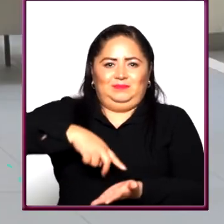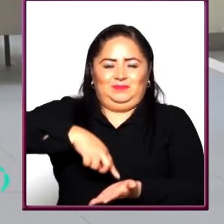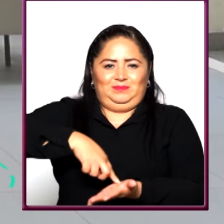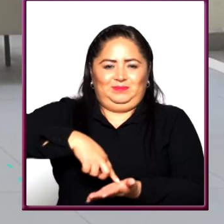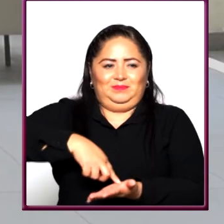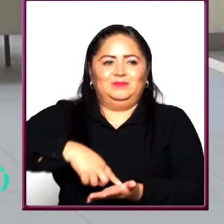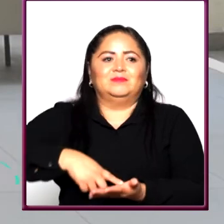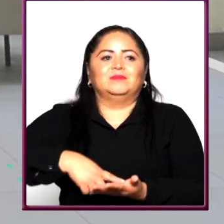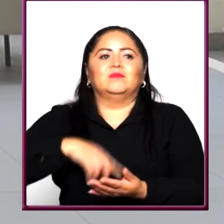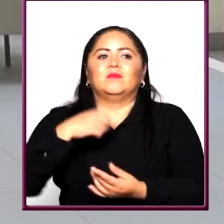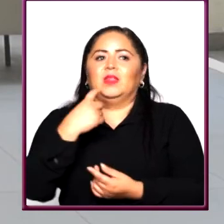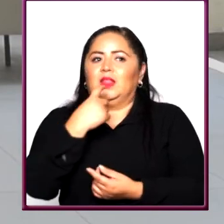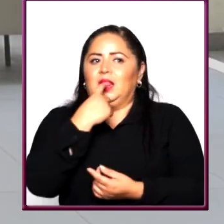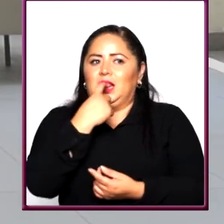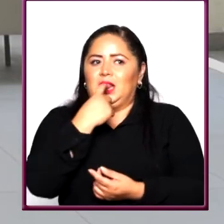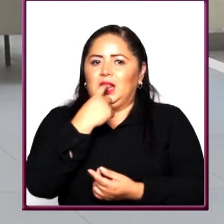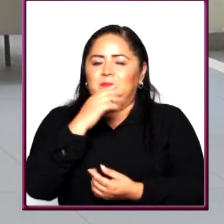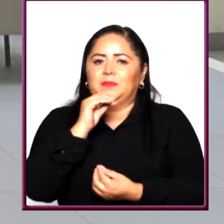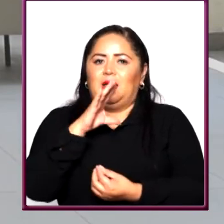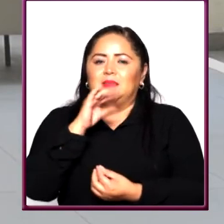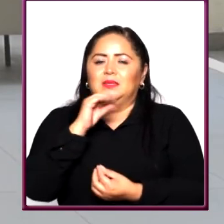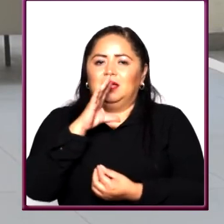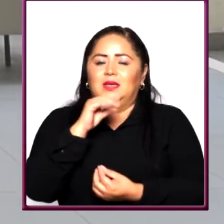apoyos, con la lengua,